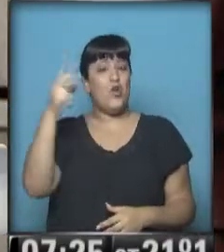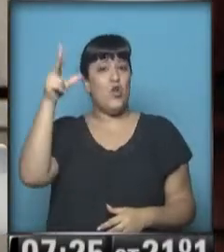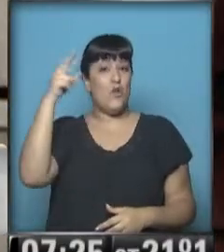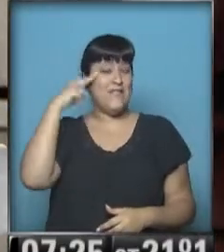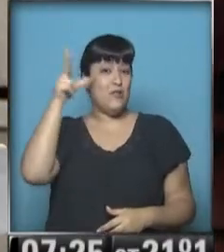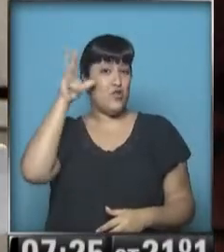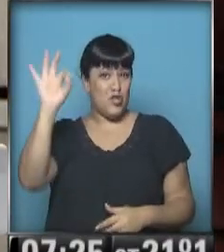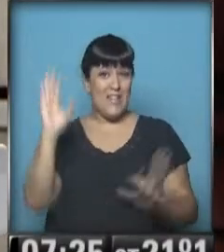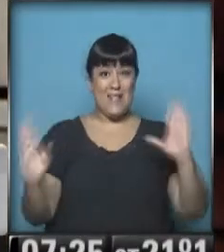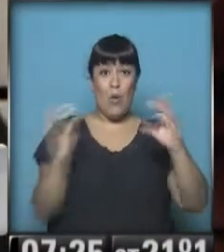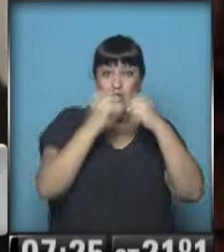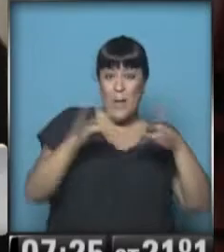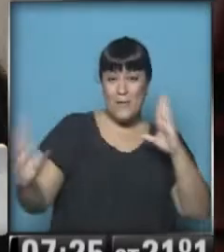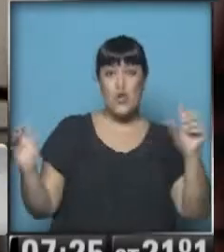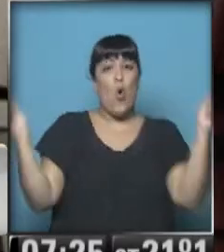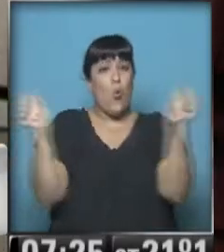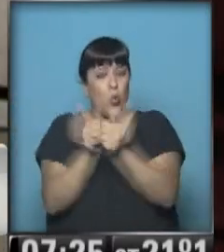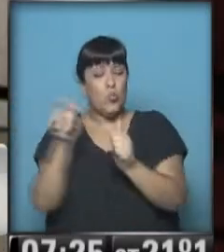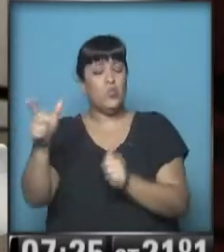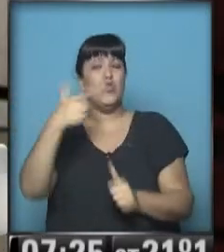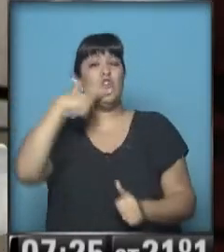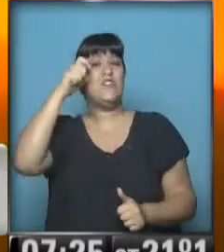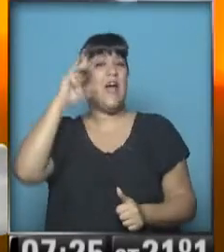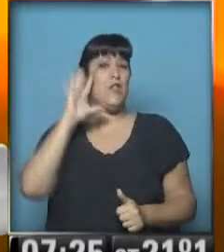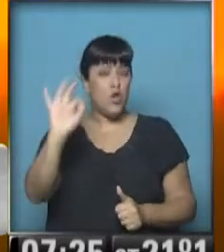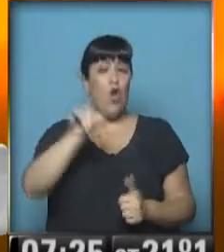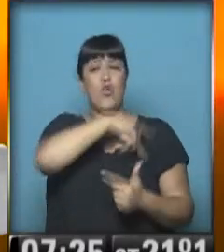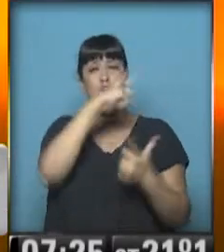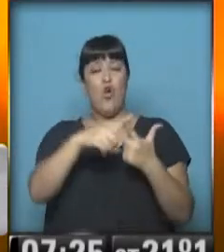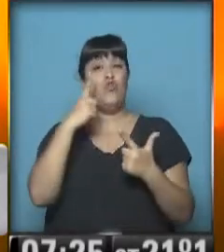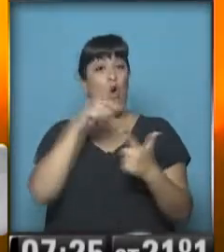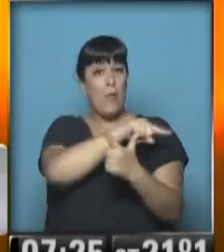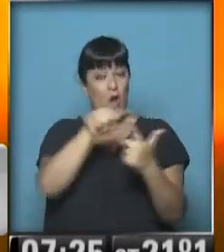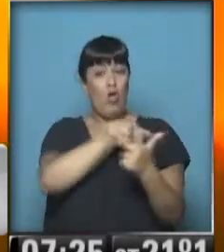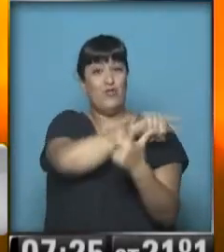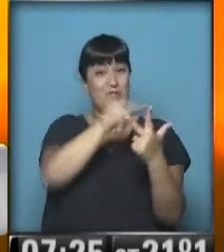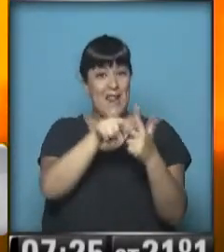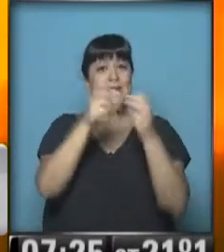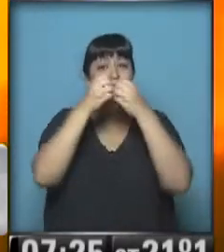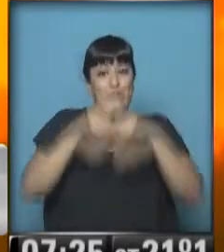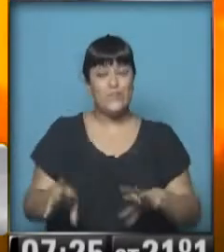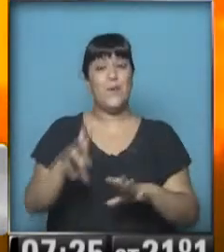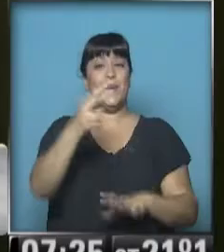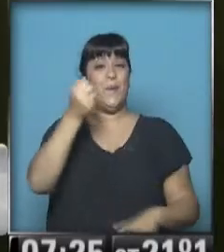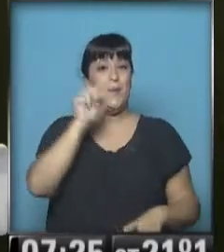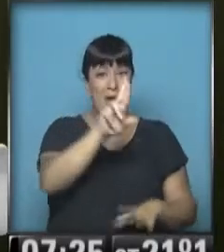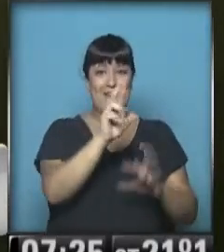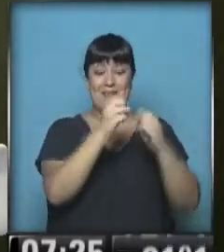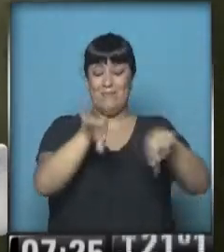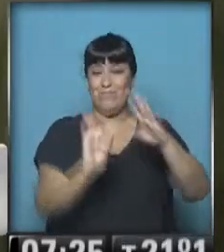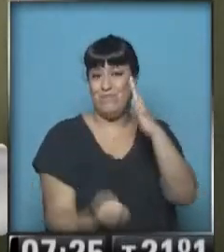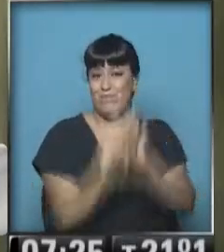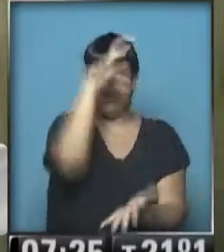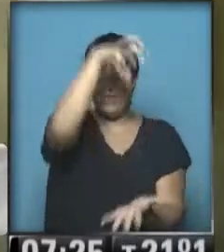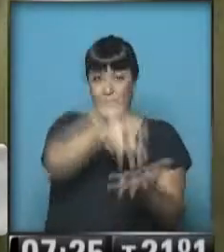esa década, junto a Sergio Alsainstein y Helmut Seicher, abrió Café Einstein, local donde dieron sus primeros pasos,